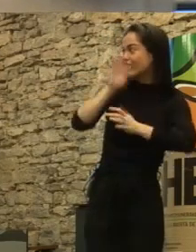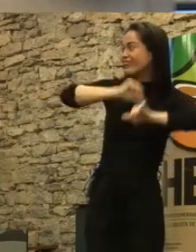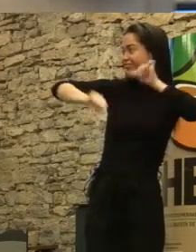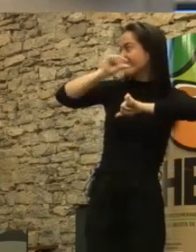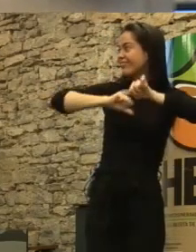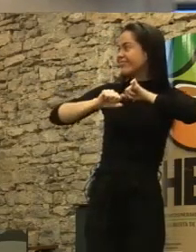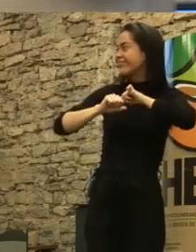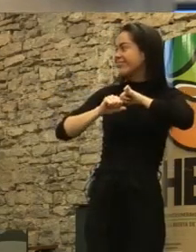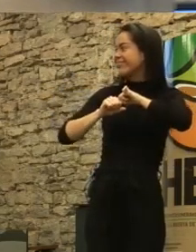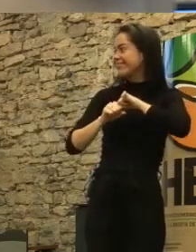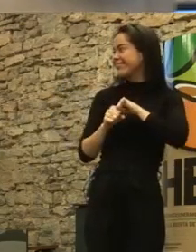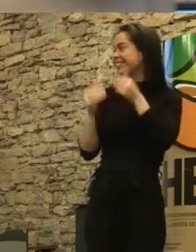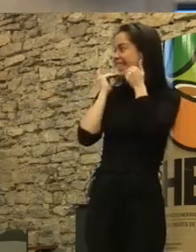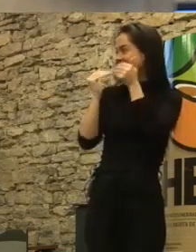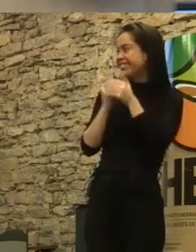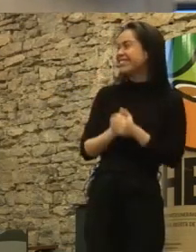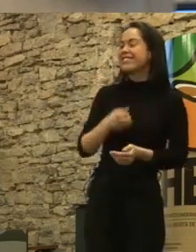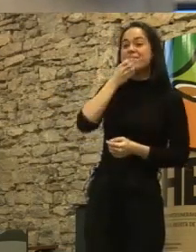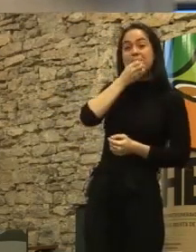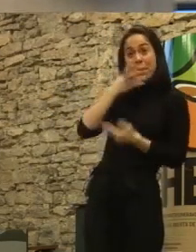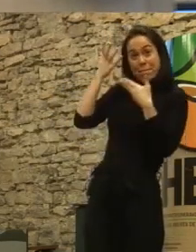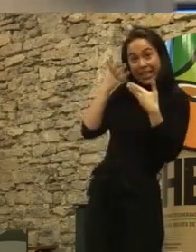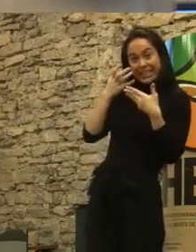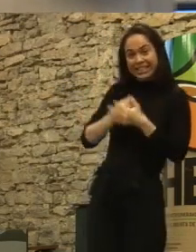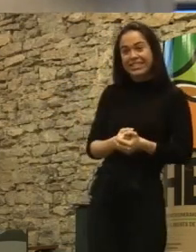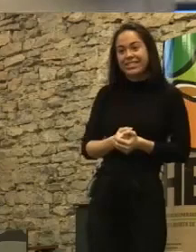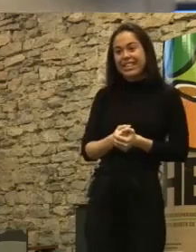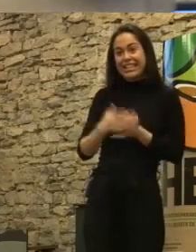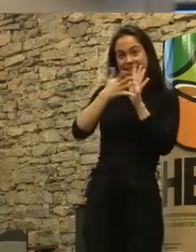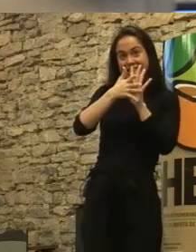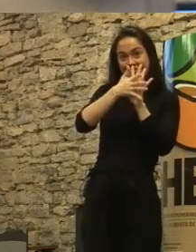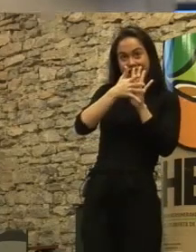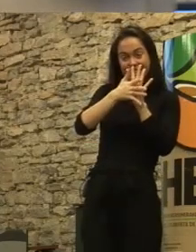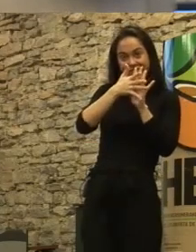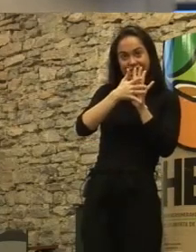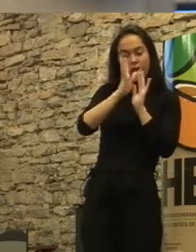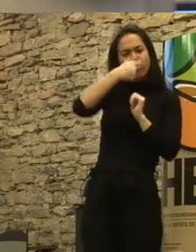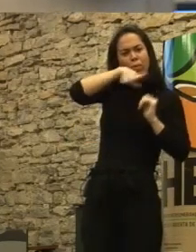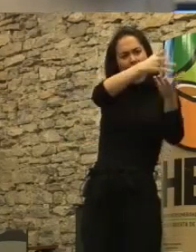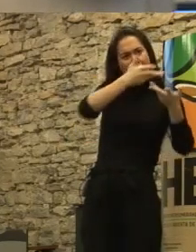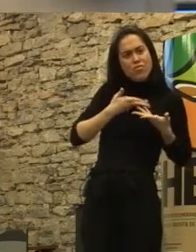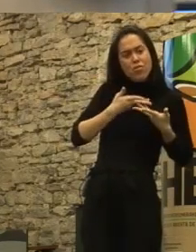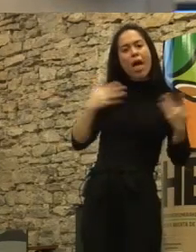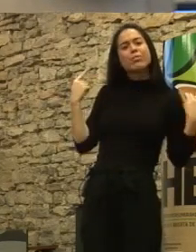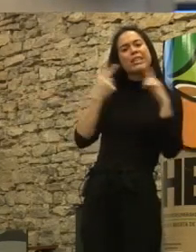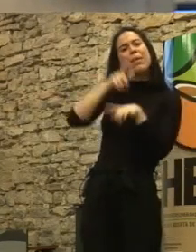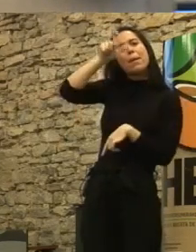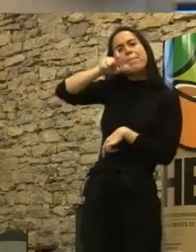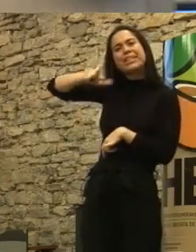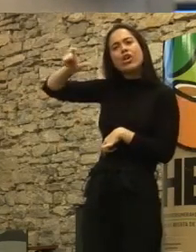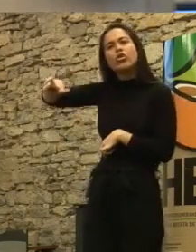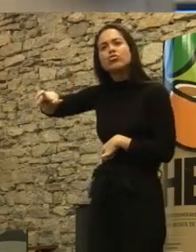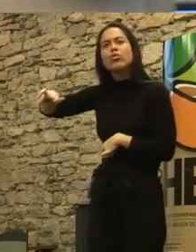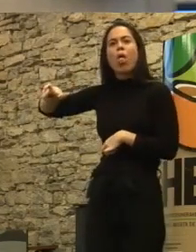más, bienvenidas, nos están ayudando a que esto llegue a más gente, a todo el mundo. Y hechas